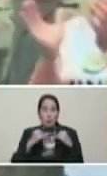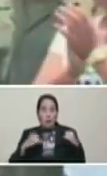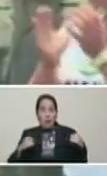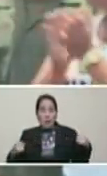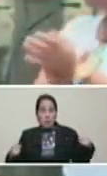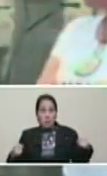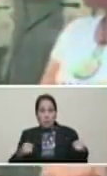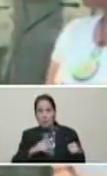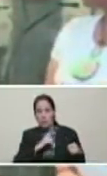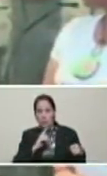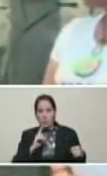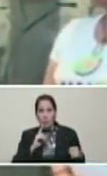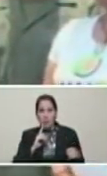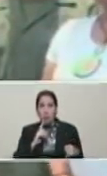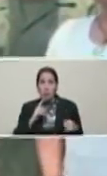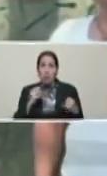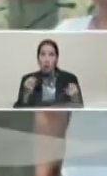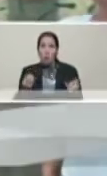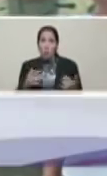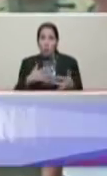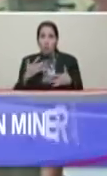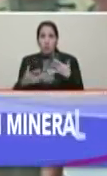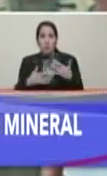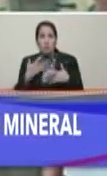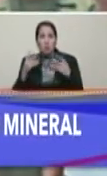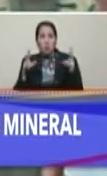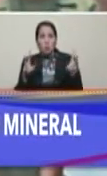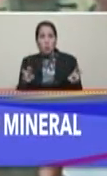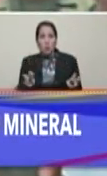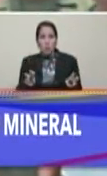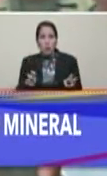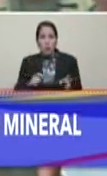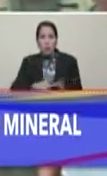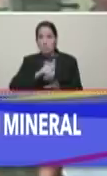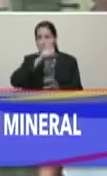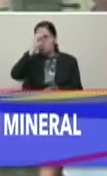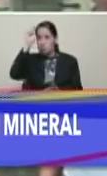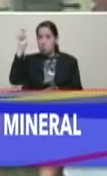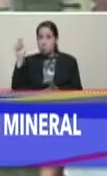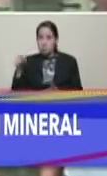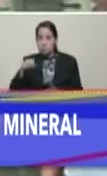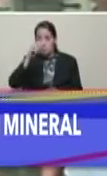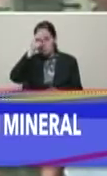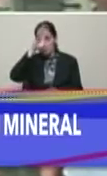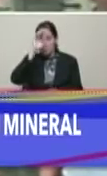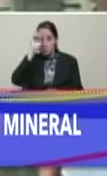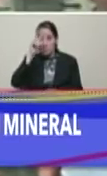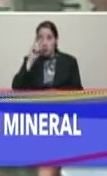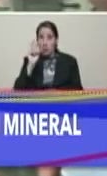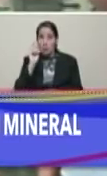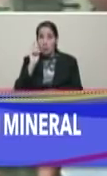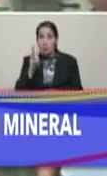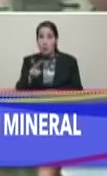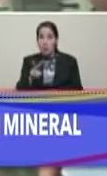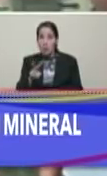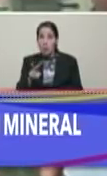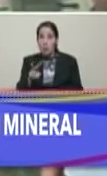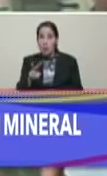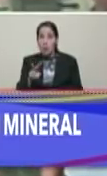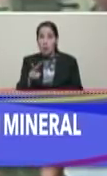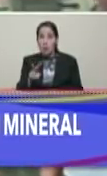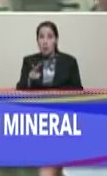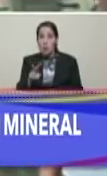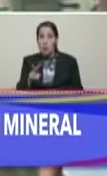bueno en pleno proceso de la reactivación de esta mina que nos vea usted atrás nuestro que es la mina de fila